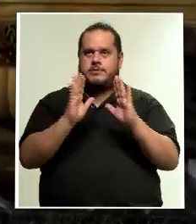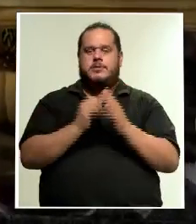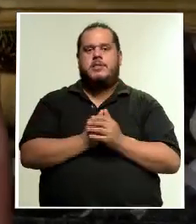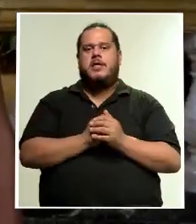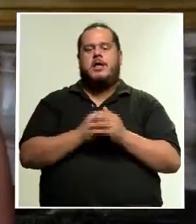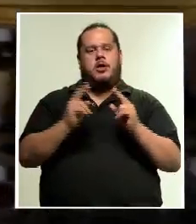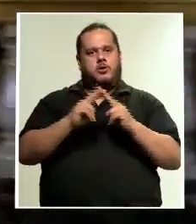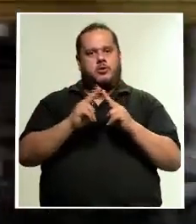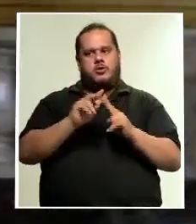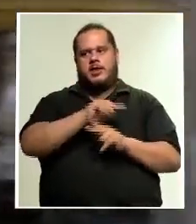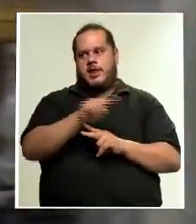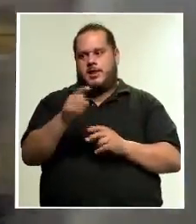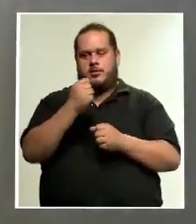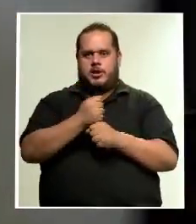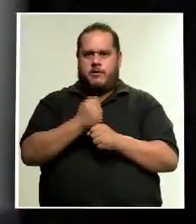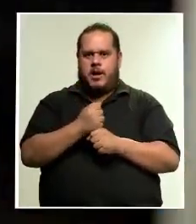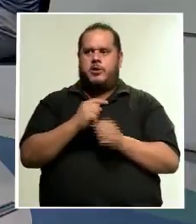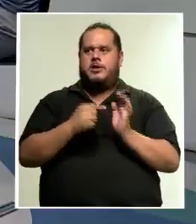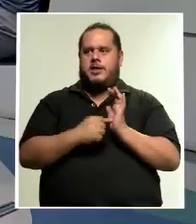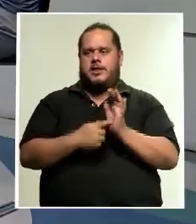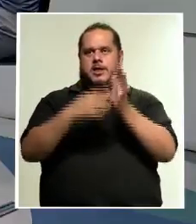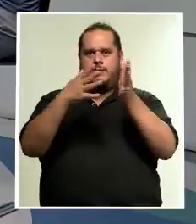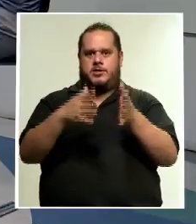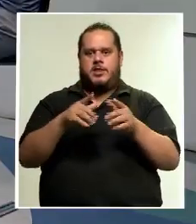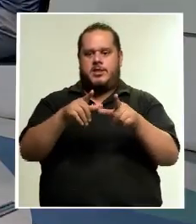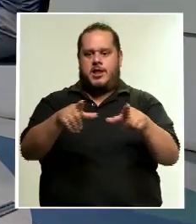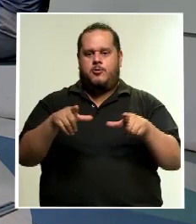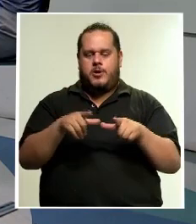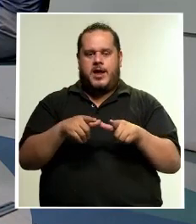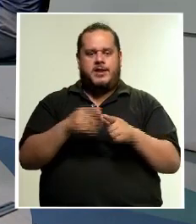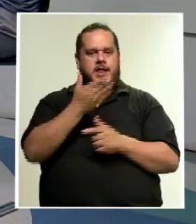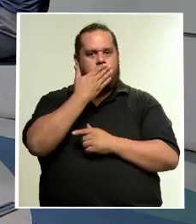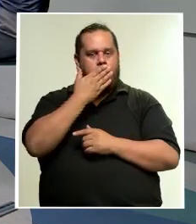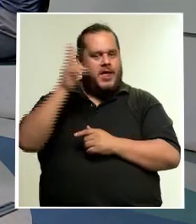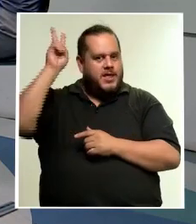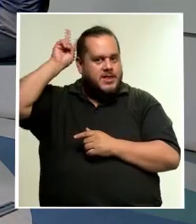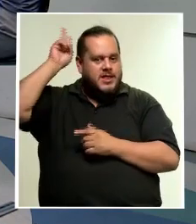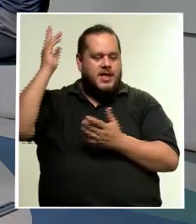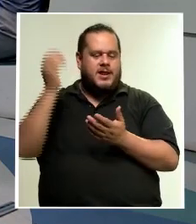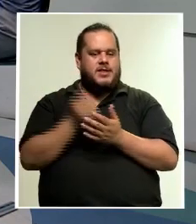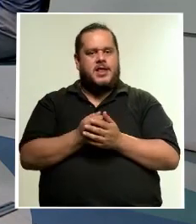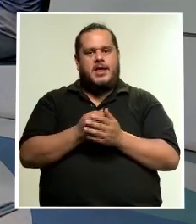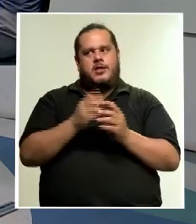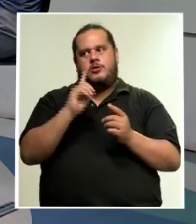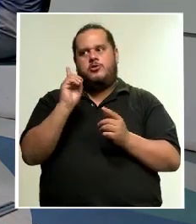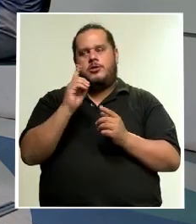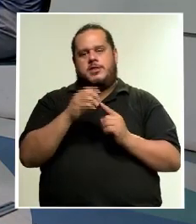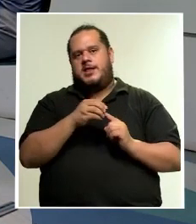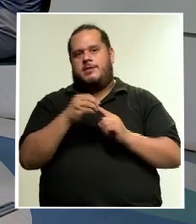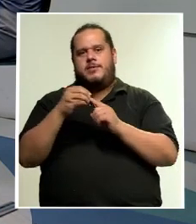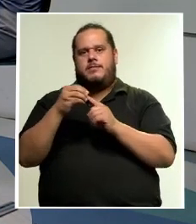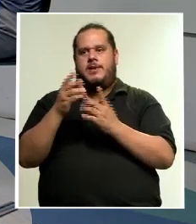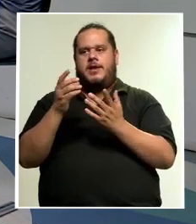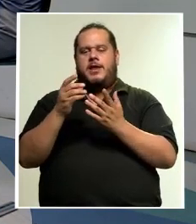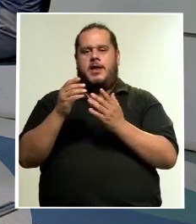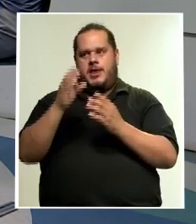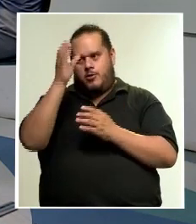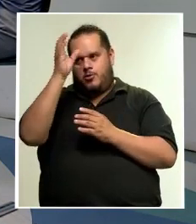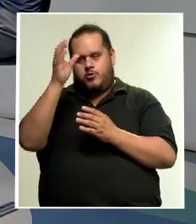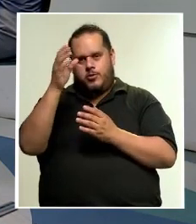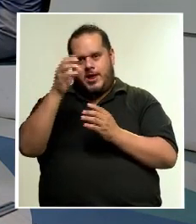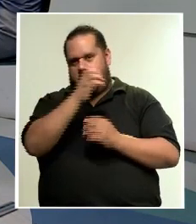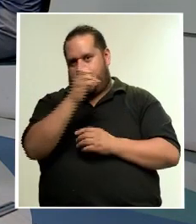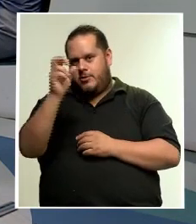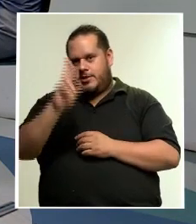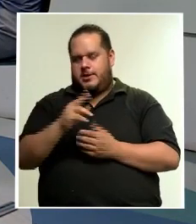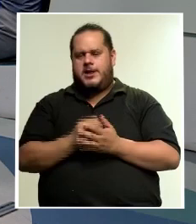estas obras, que sean representantes de zonas indígenas, ¿verdad? También de donde está la principal cultura costarricense. A nivel de